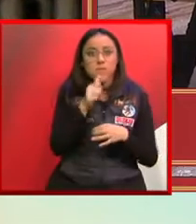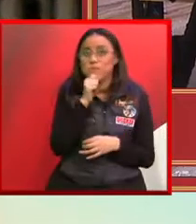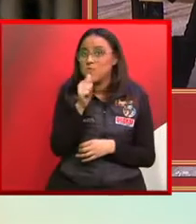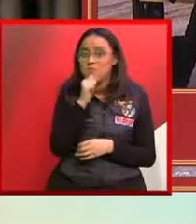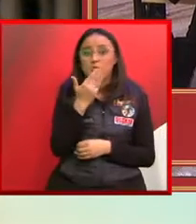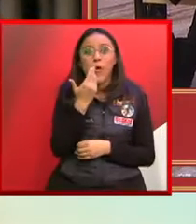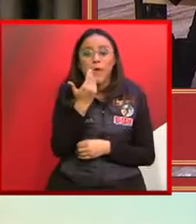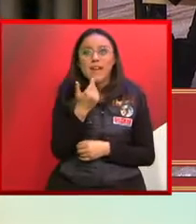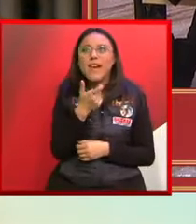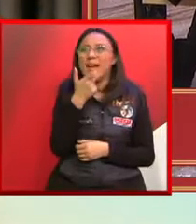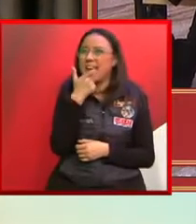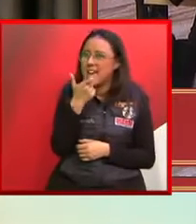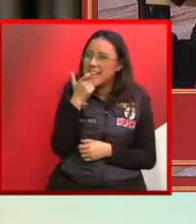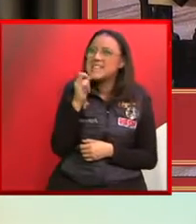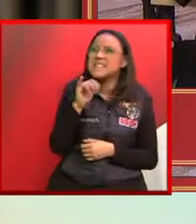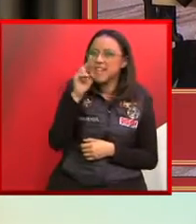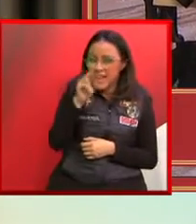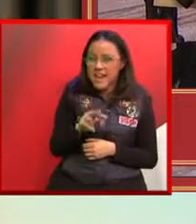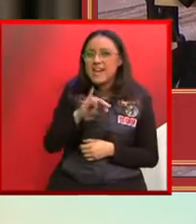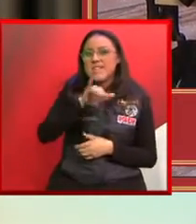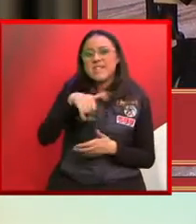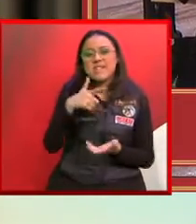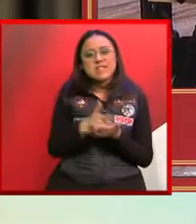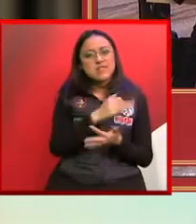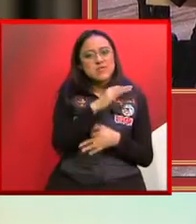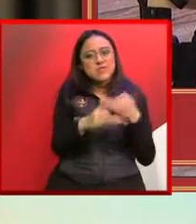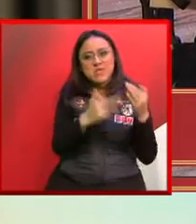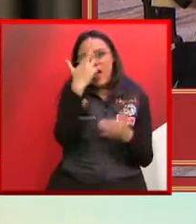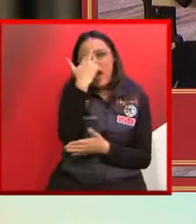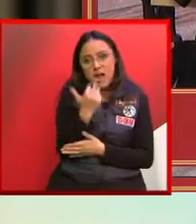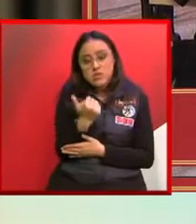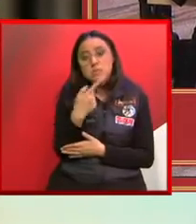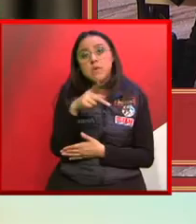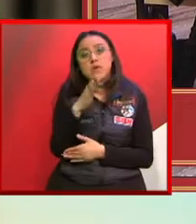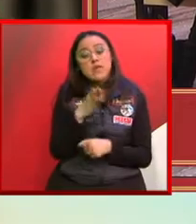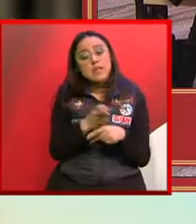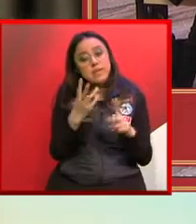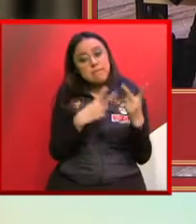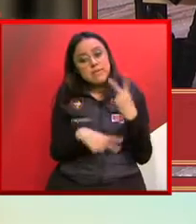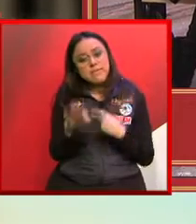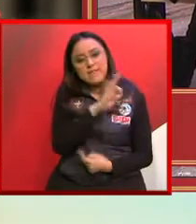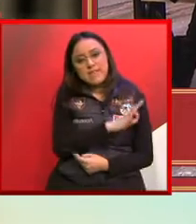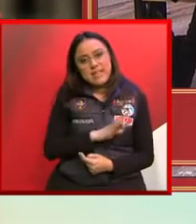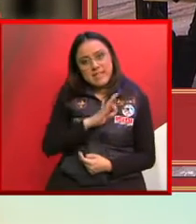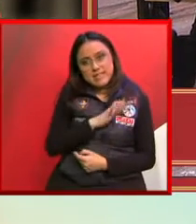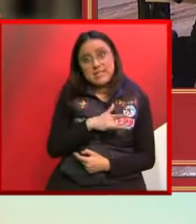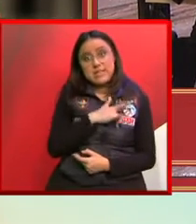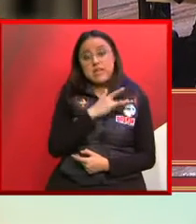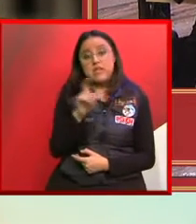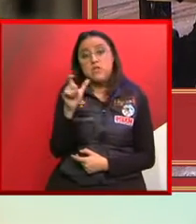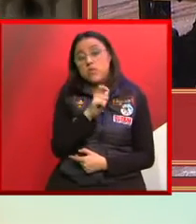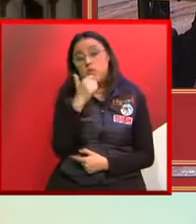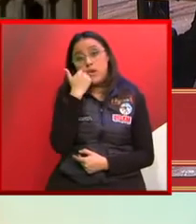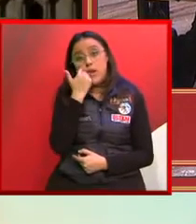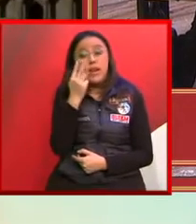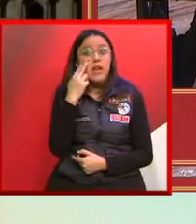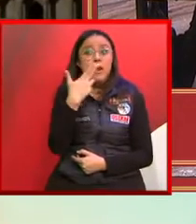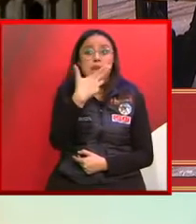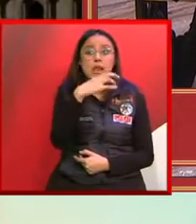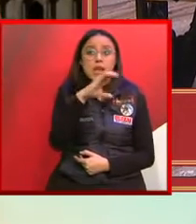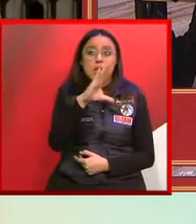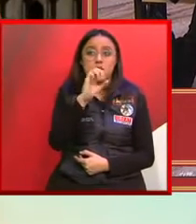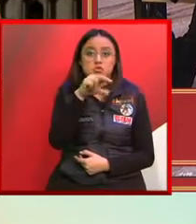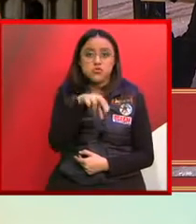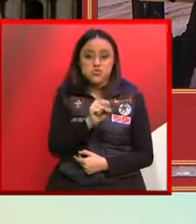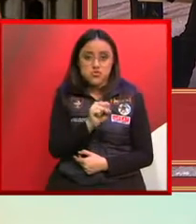Señor Garralda, tiene usted toda la razón, pero bueno, aquí estoy con usted muy feliz de la vida y cuando nos quiera visitar en Hechos AM, pues